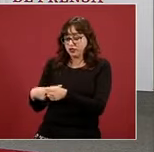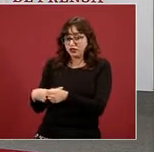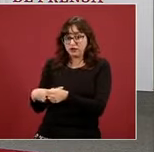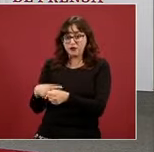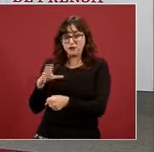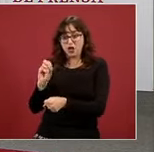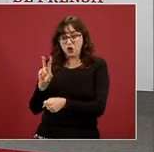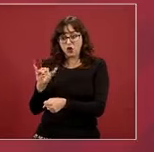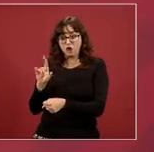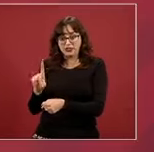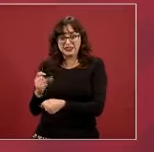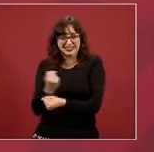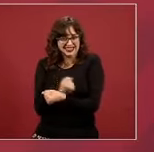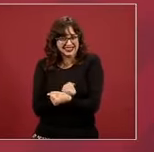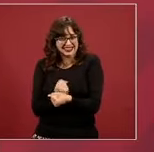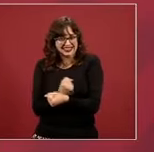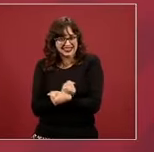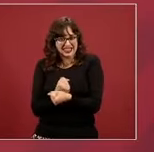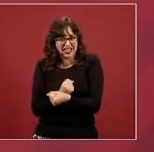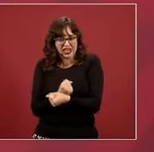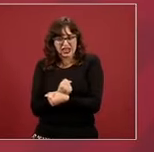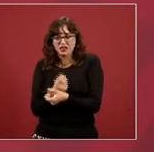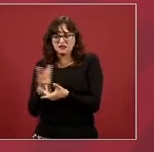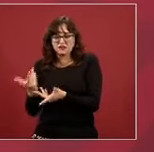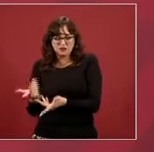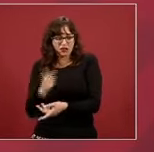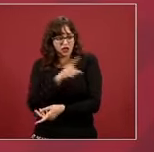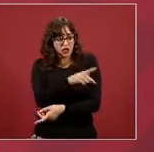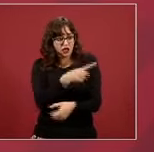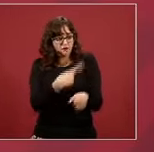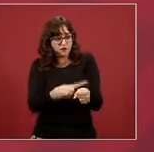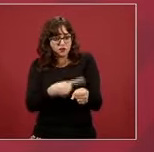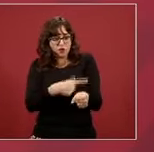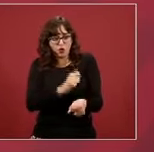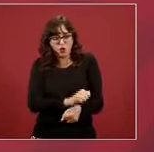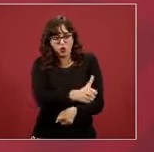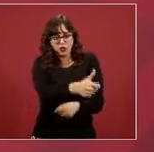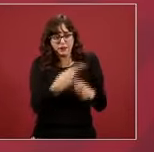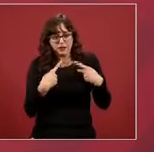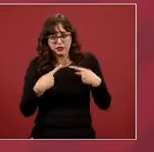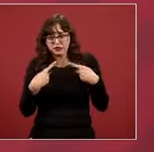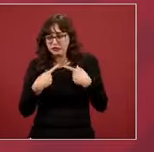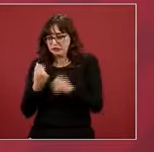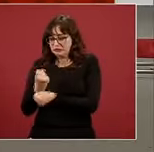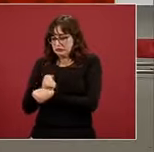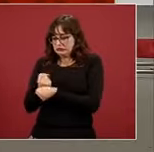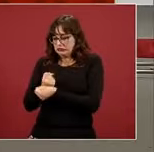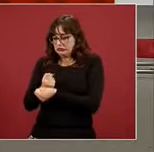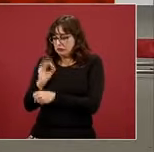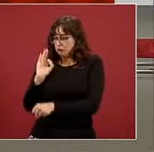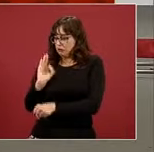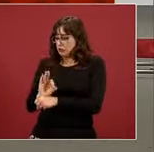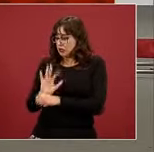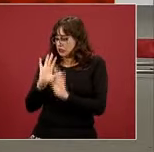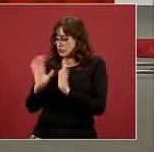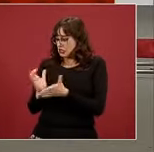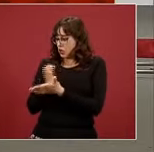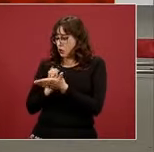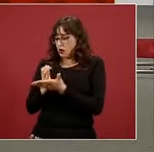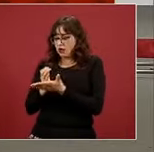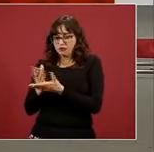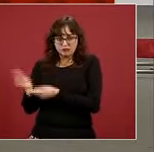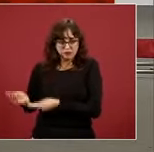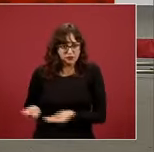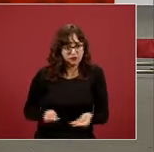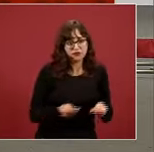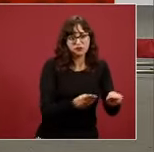COVID-19 y para pacientes graves, que es como se estableció el protocolo. Entonces, eso es lo